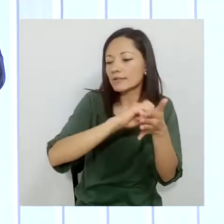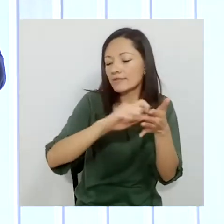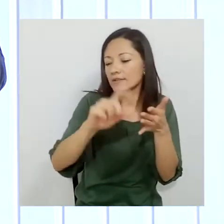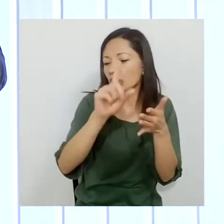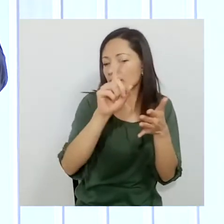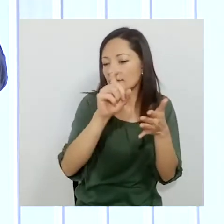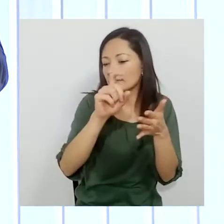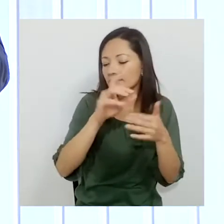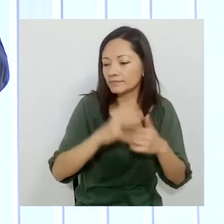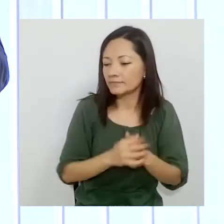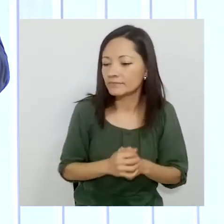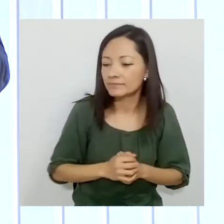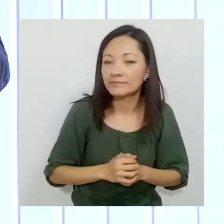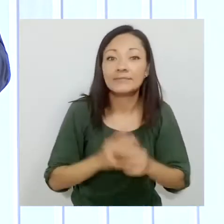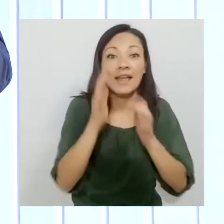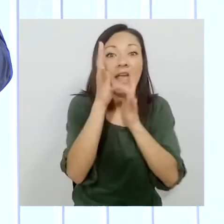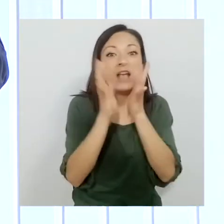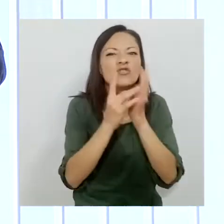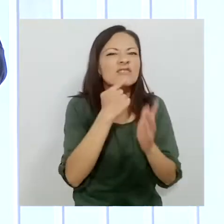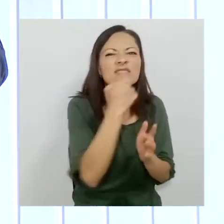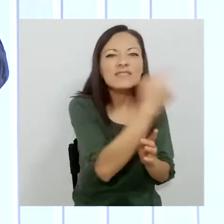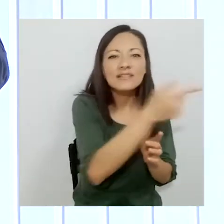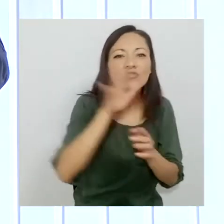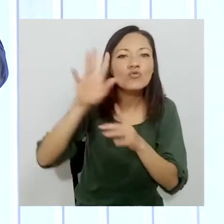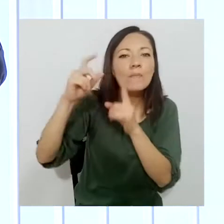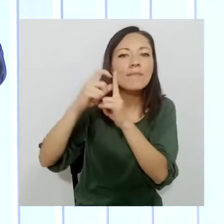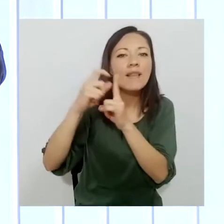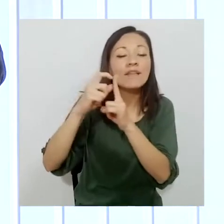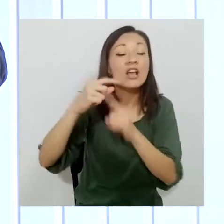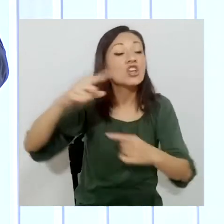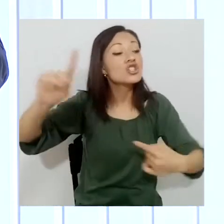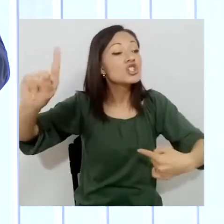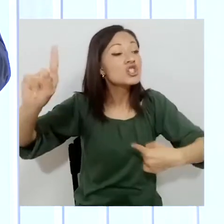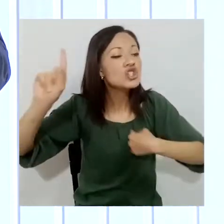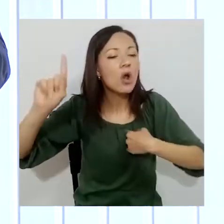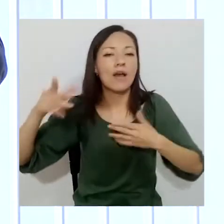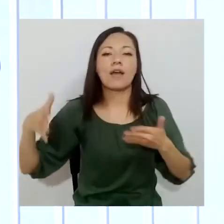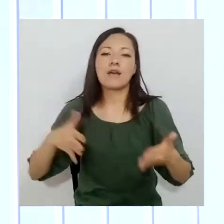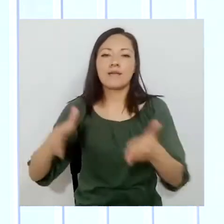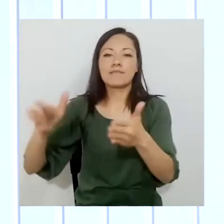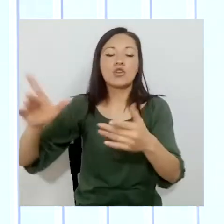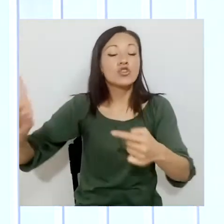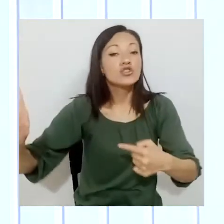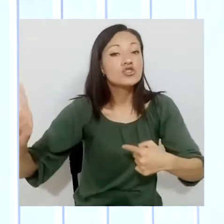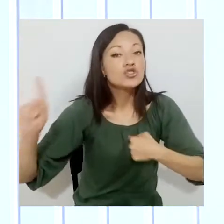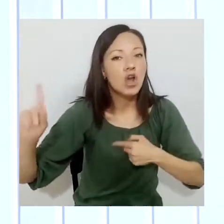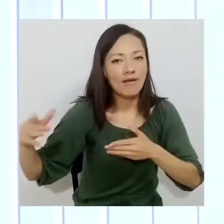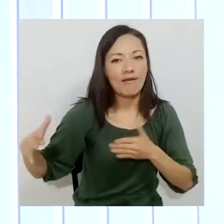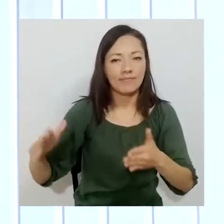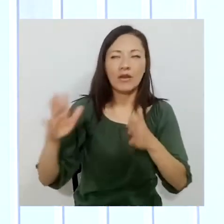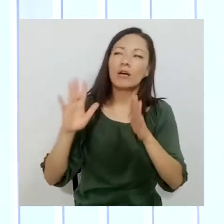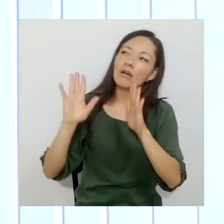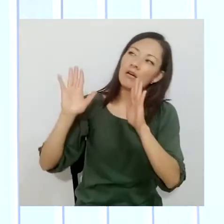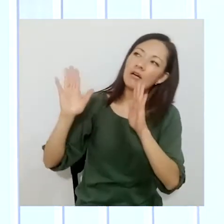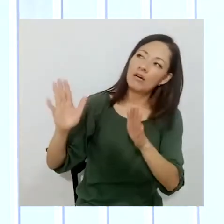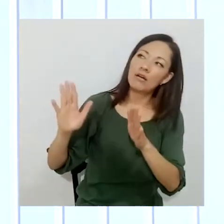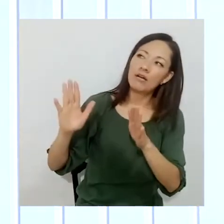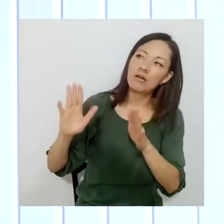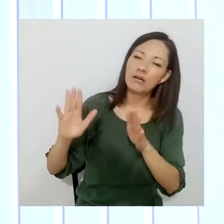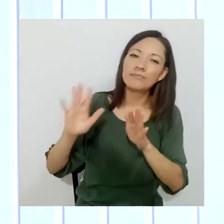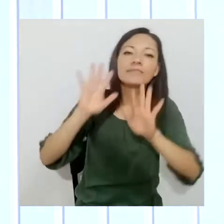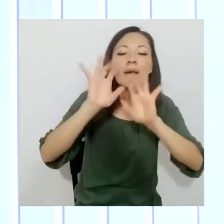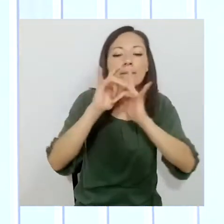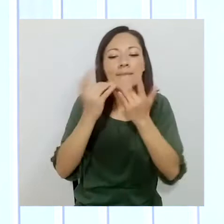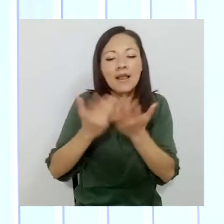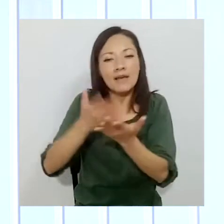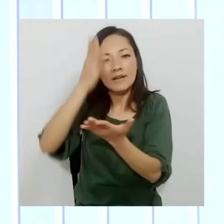cuando Jesús dice: yo soy ¿qué? El camino. La palabra de Dios solamente